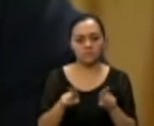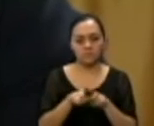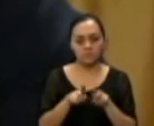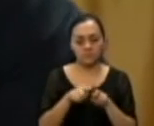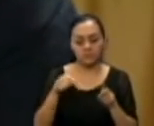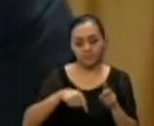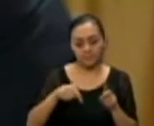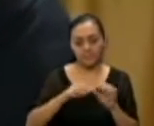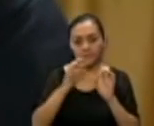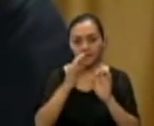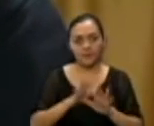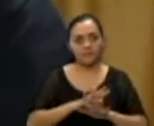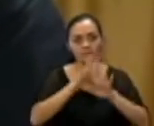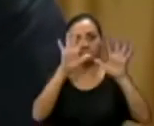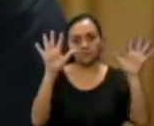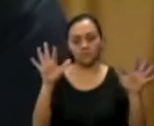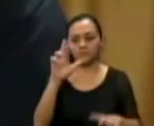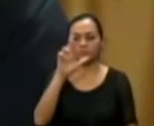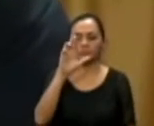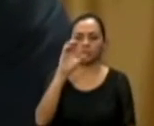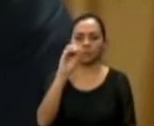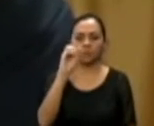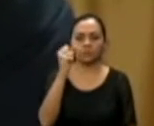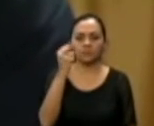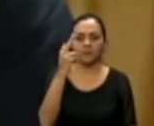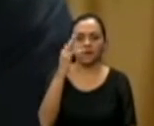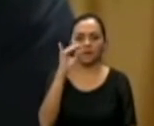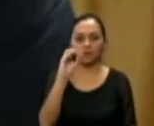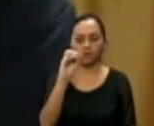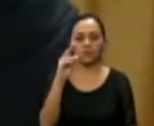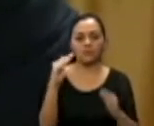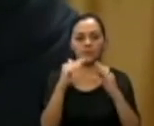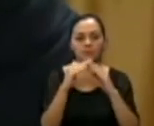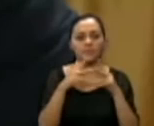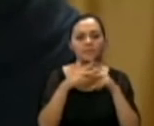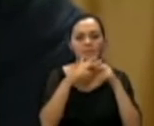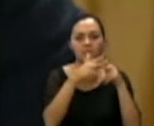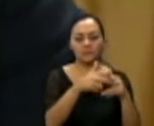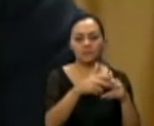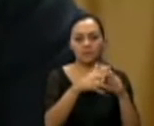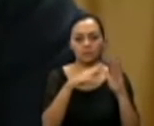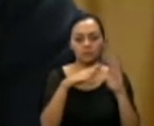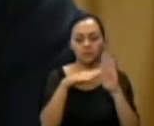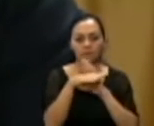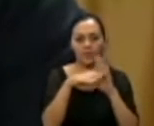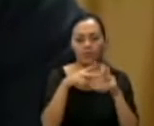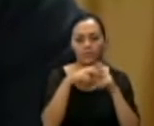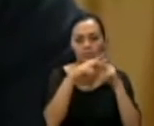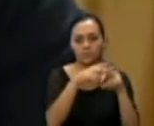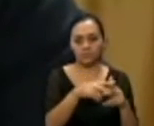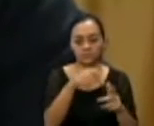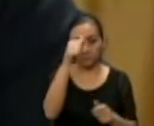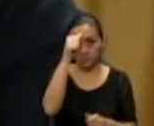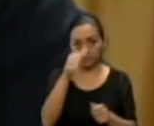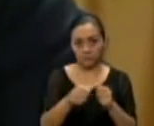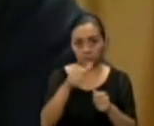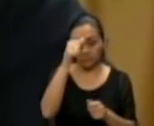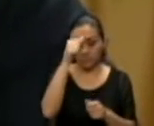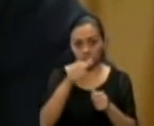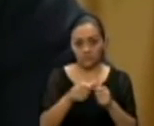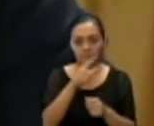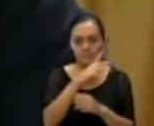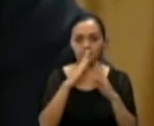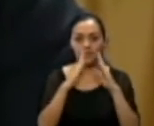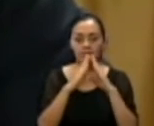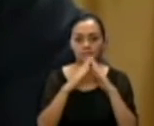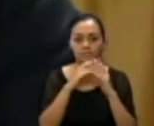rosario del banquero peñafiel del banco de préstamos en la memoria no me falla dicho sea de paso se estaba utilizando la vieja casa